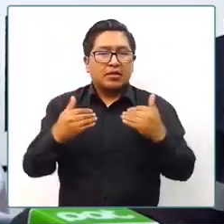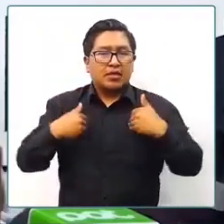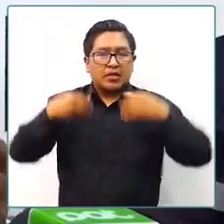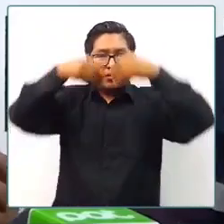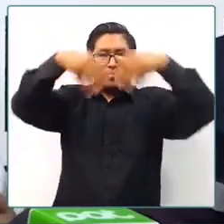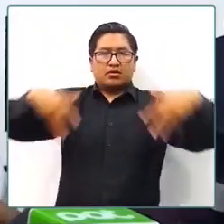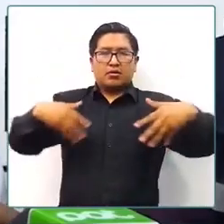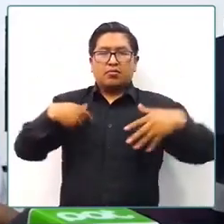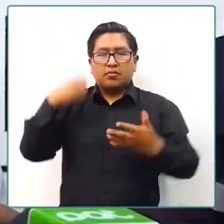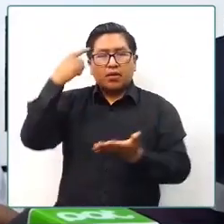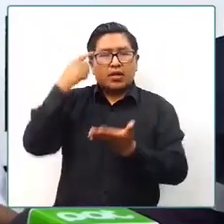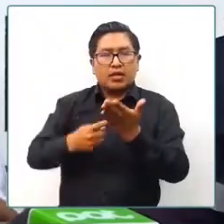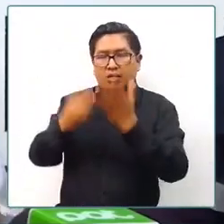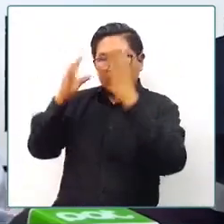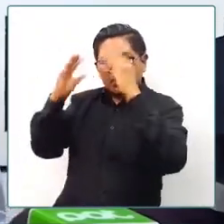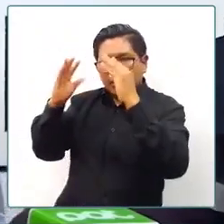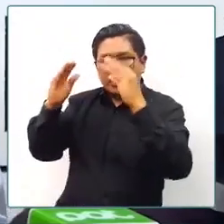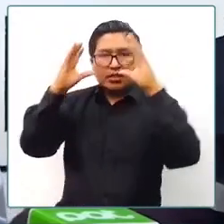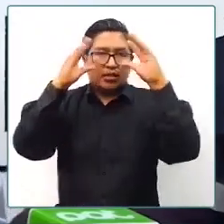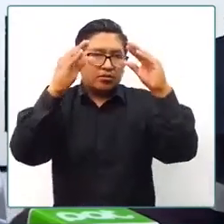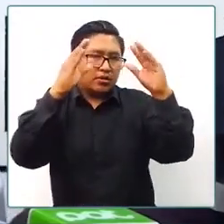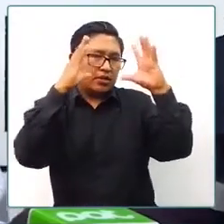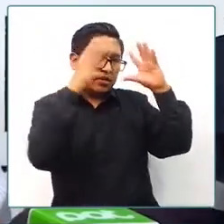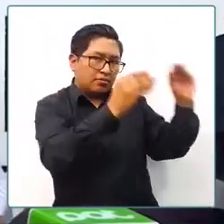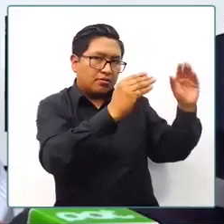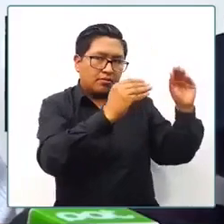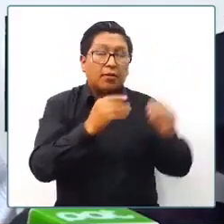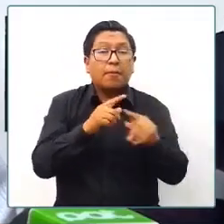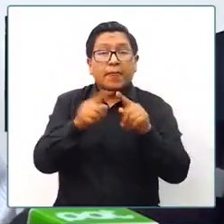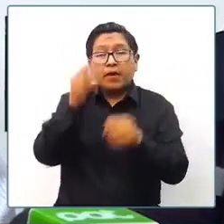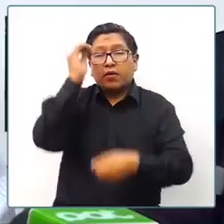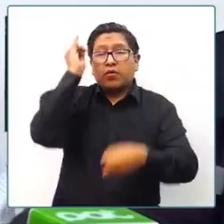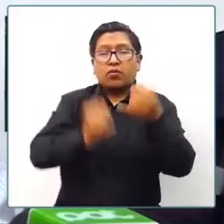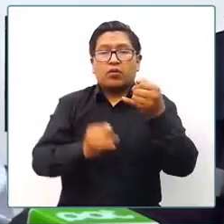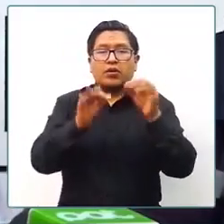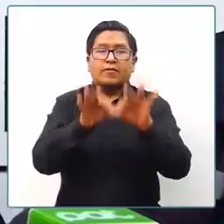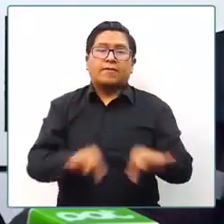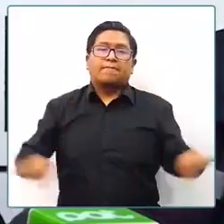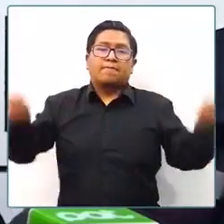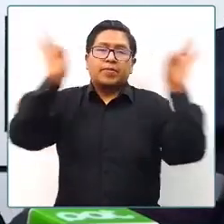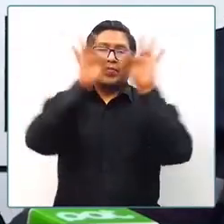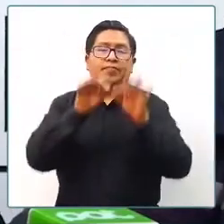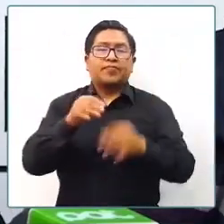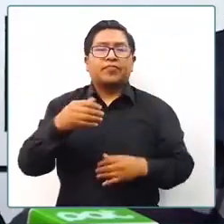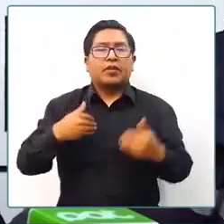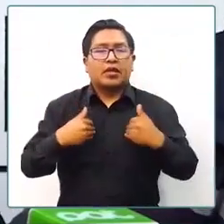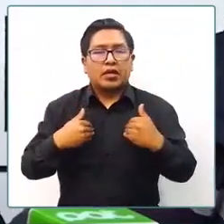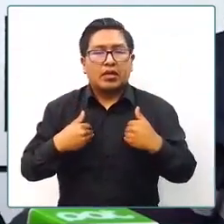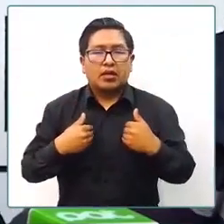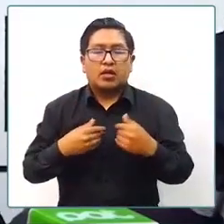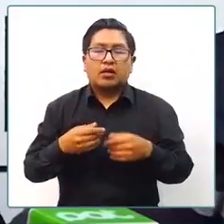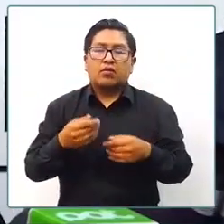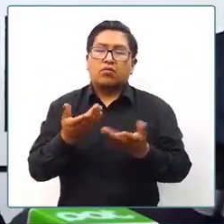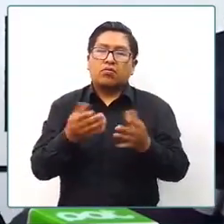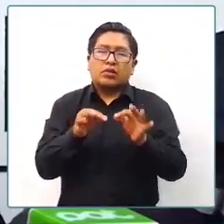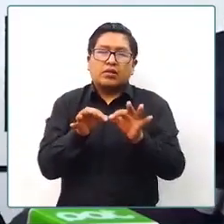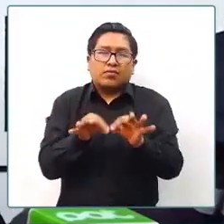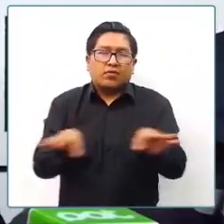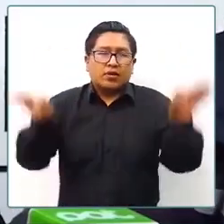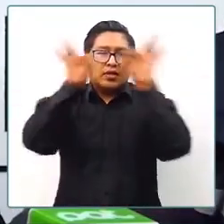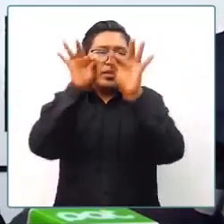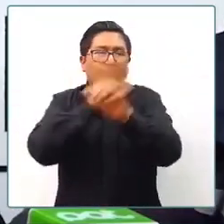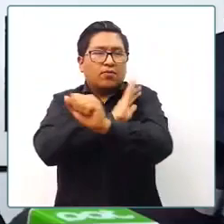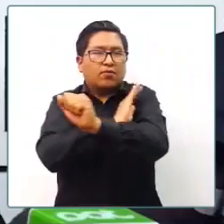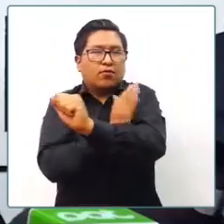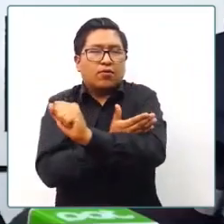ambos, a los tres actores. Pero finalmente yo creo que es bueno relevar que este es uno de los esfuerzos más serios que